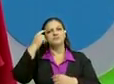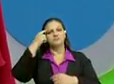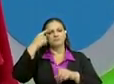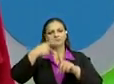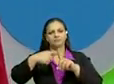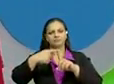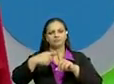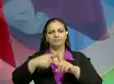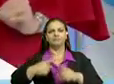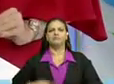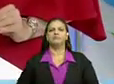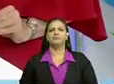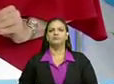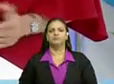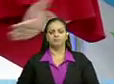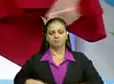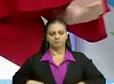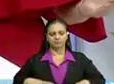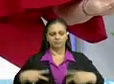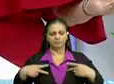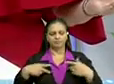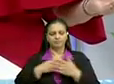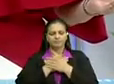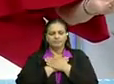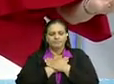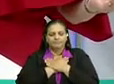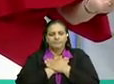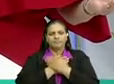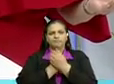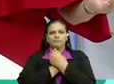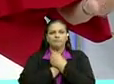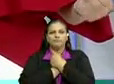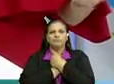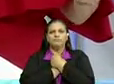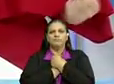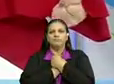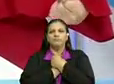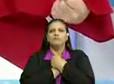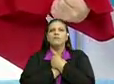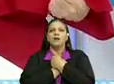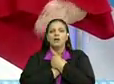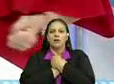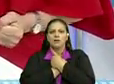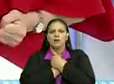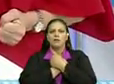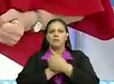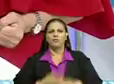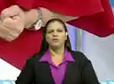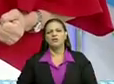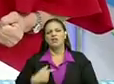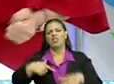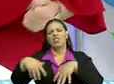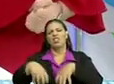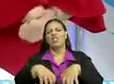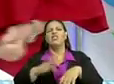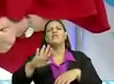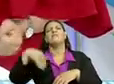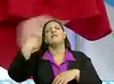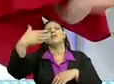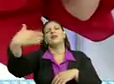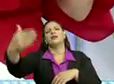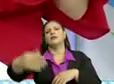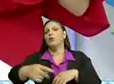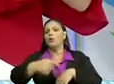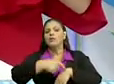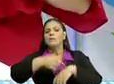así: si amas la vida, no pierdas el tiempo, porque el tiempo es de lo que está hecha la vida.